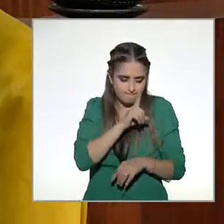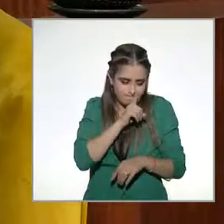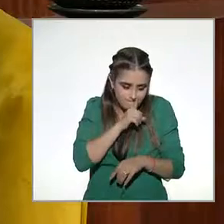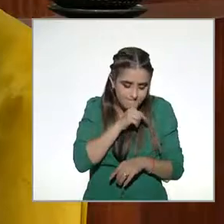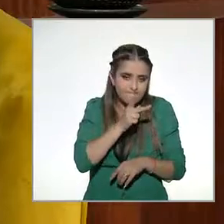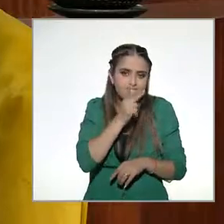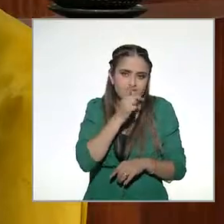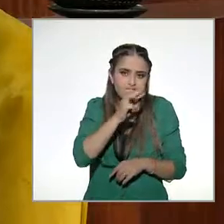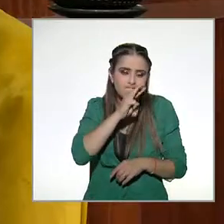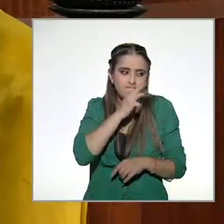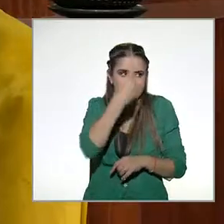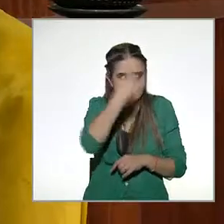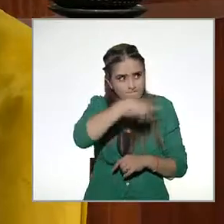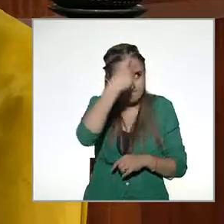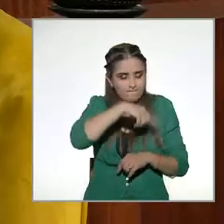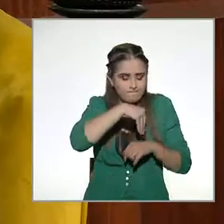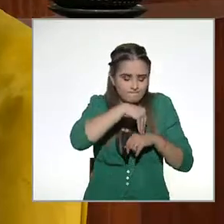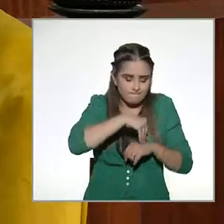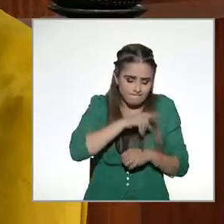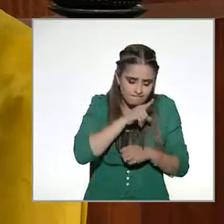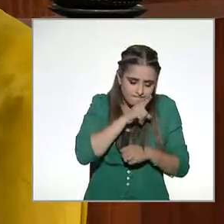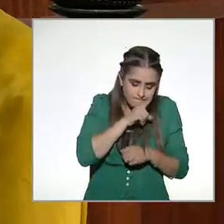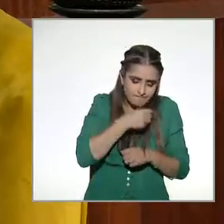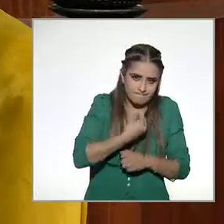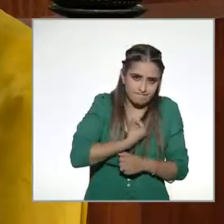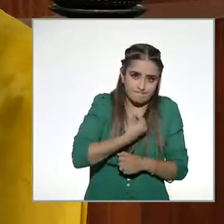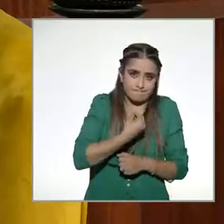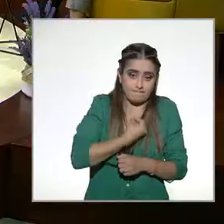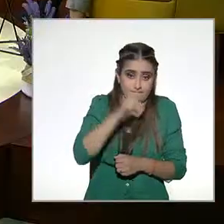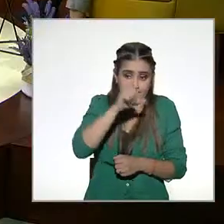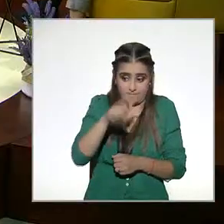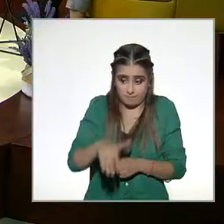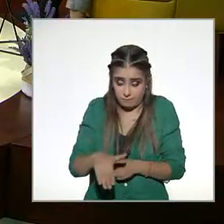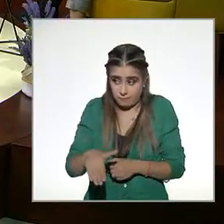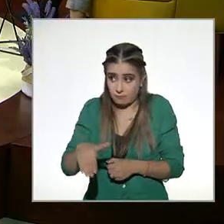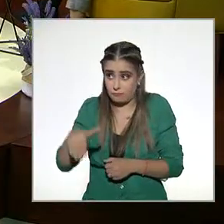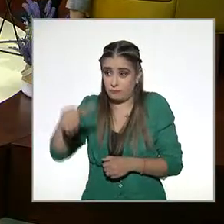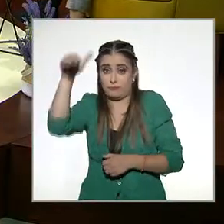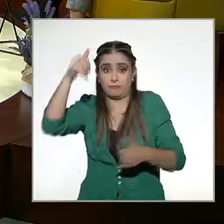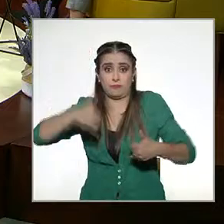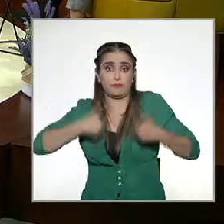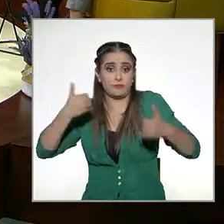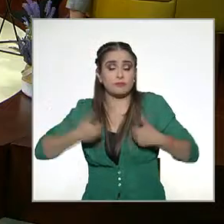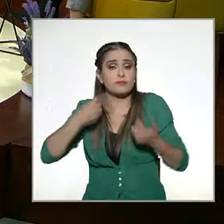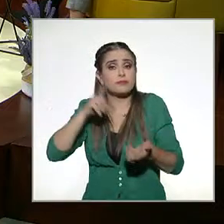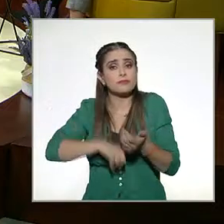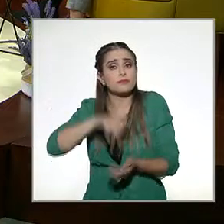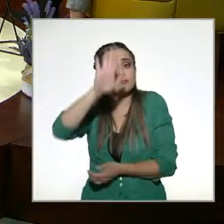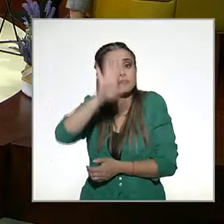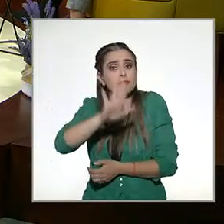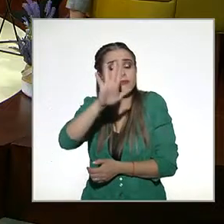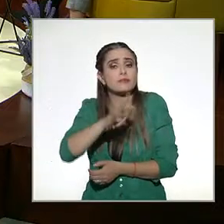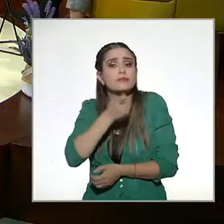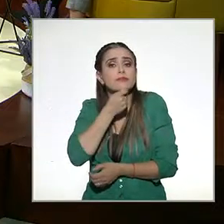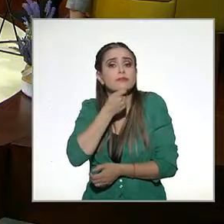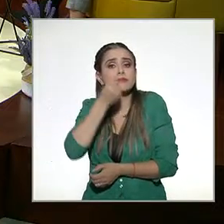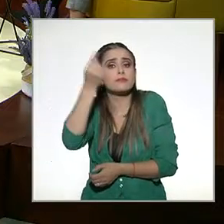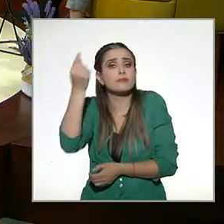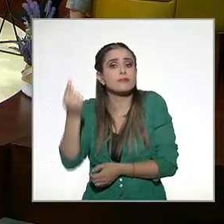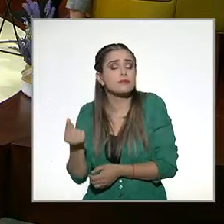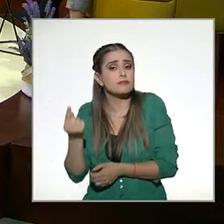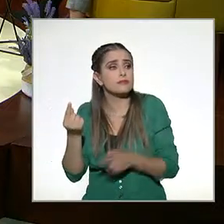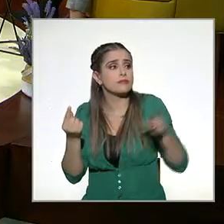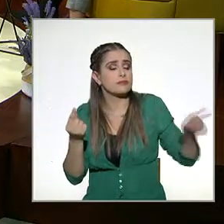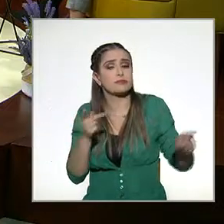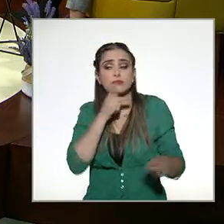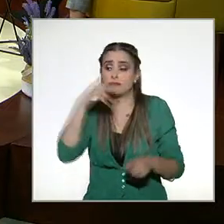Y entonces ahí, híjole... Y veámoslo cuando ya llegan a la pubertad, por ejemplo, ¿qué infantil imagen tendríamos de un puberto o